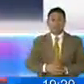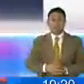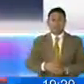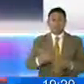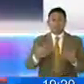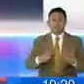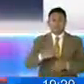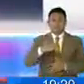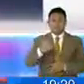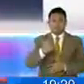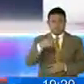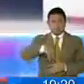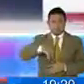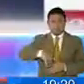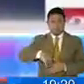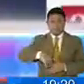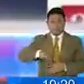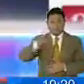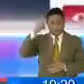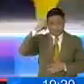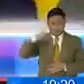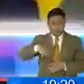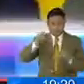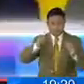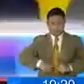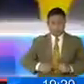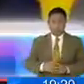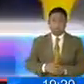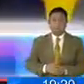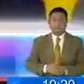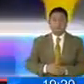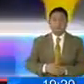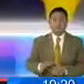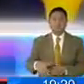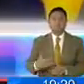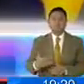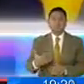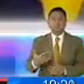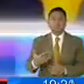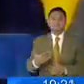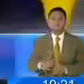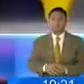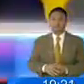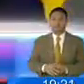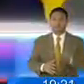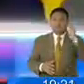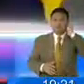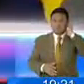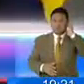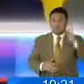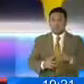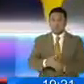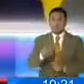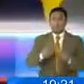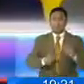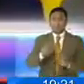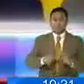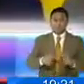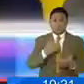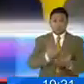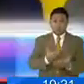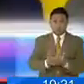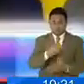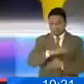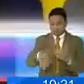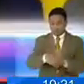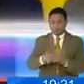el Estado va a ejercer su potestad punitiva y en ese sentido hemos corrido traslado con todos estos elementos de convicción